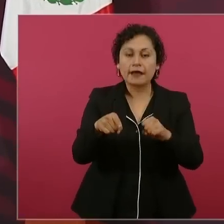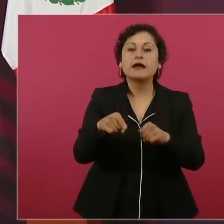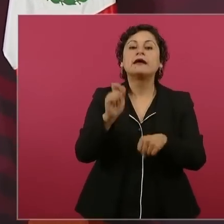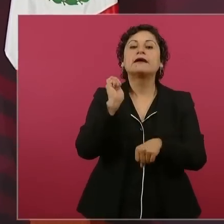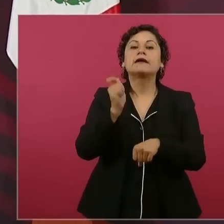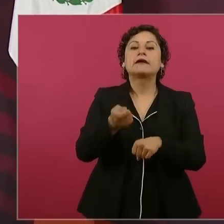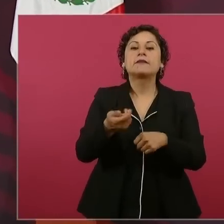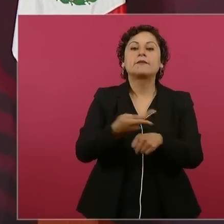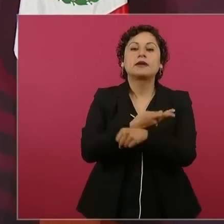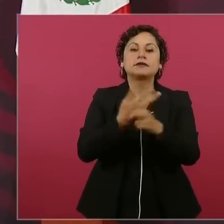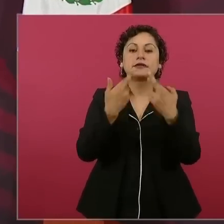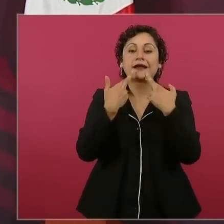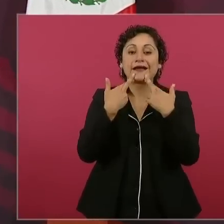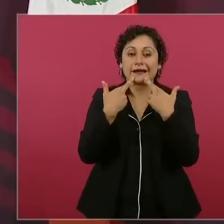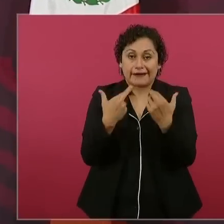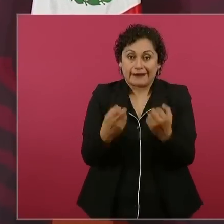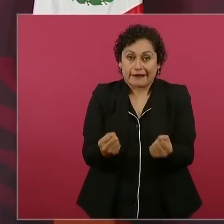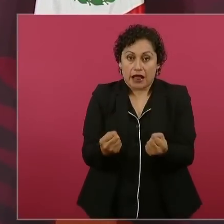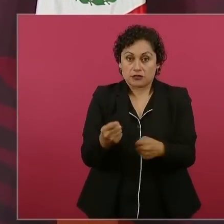para